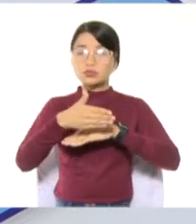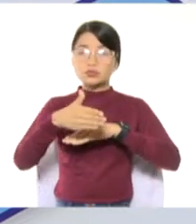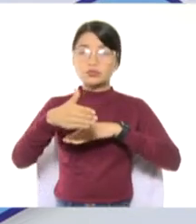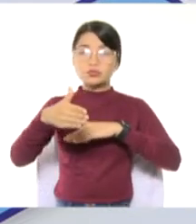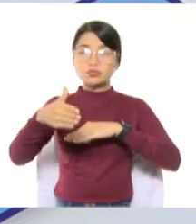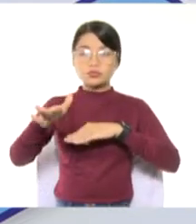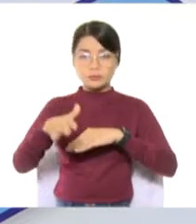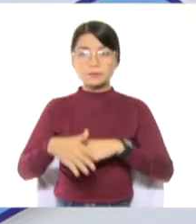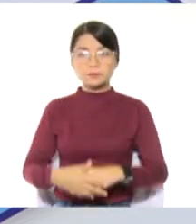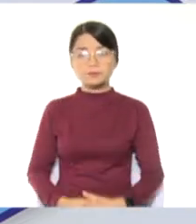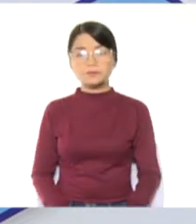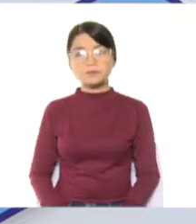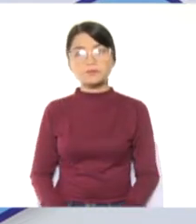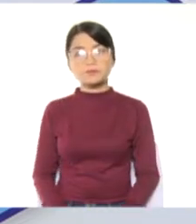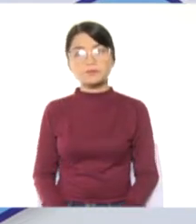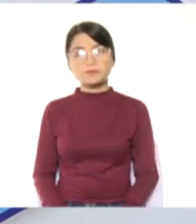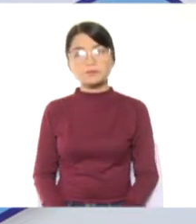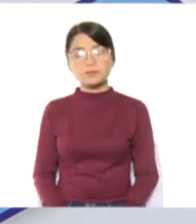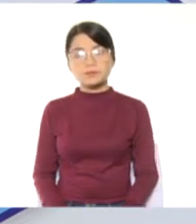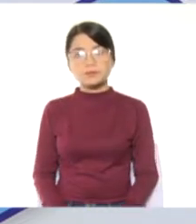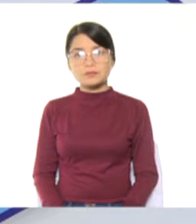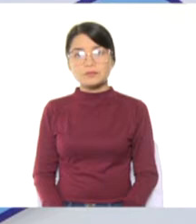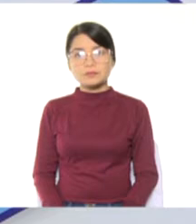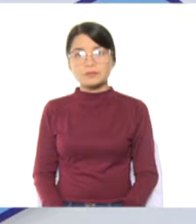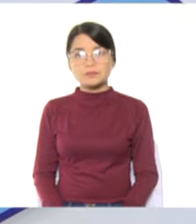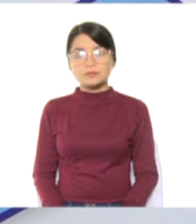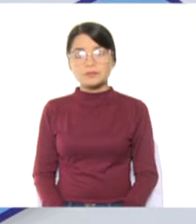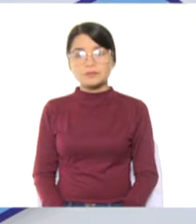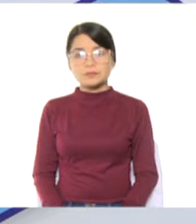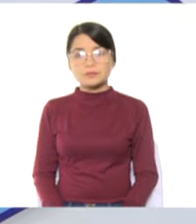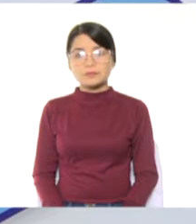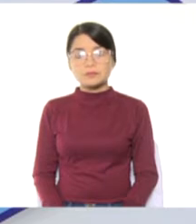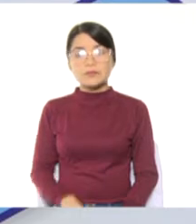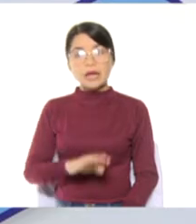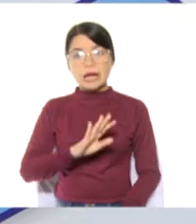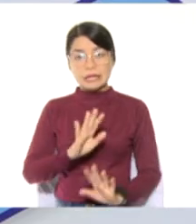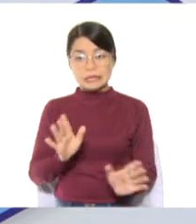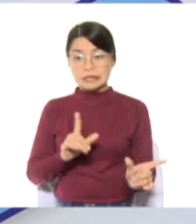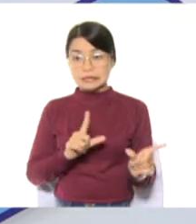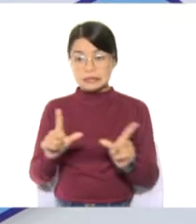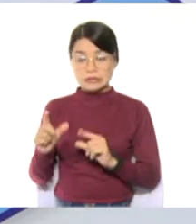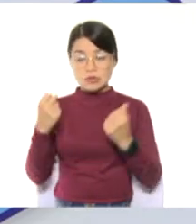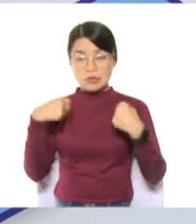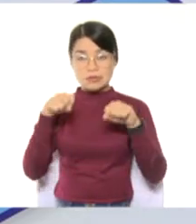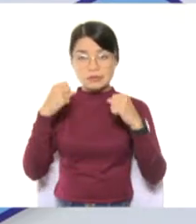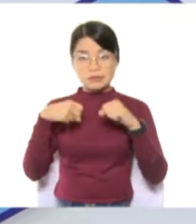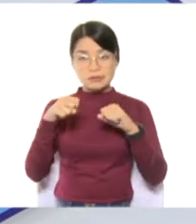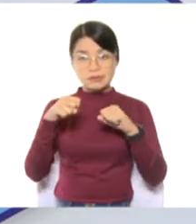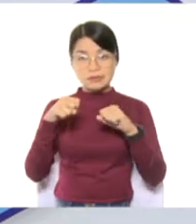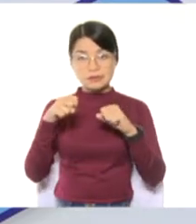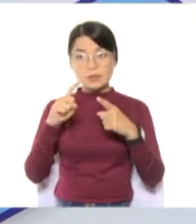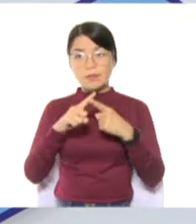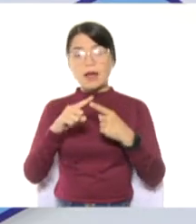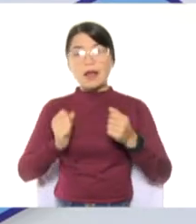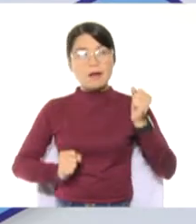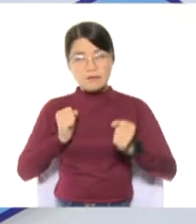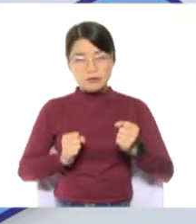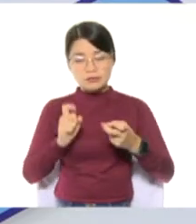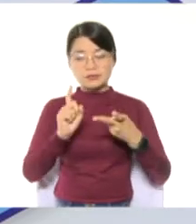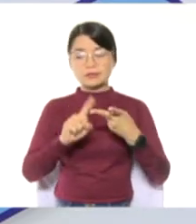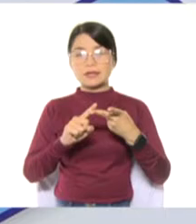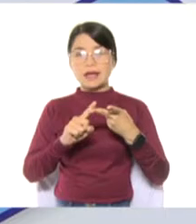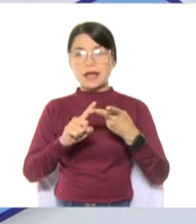o observamos los ejercicios para entrenar la velocidad, para entrenar la resistencia. Ahora vamos con la última capacidad que